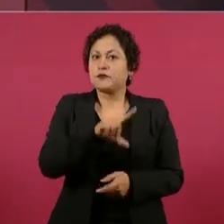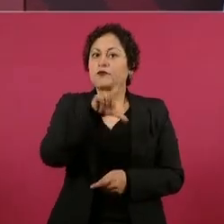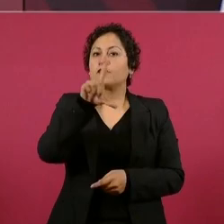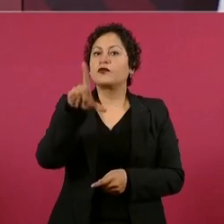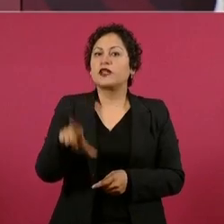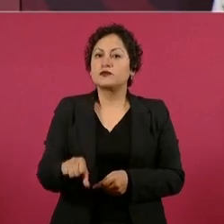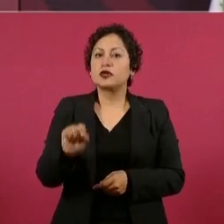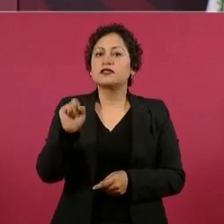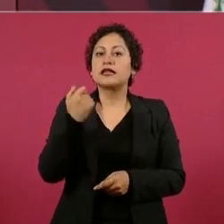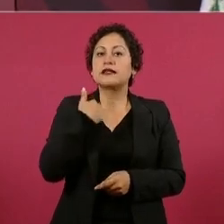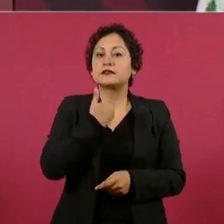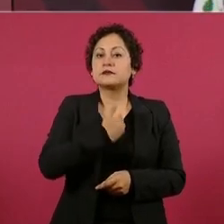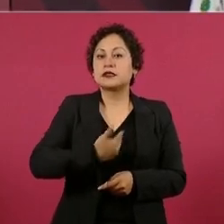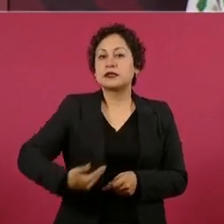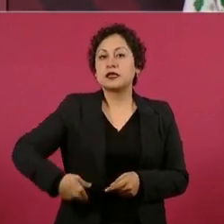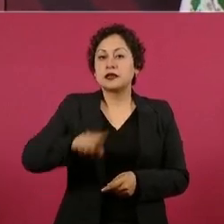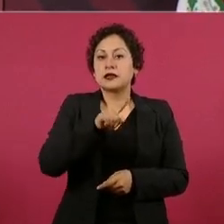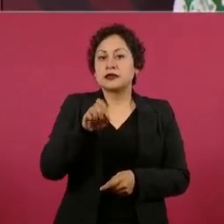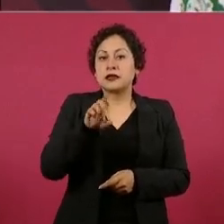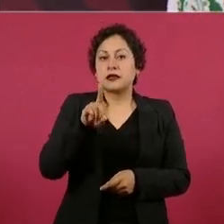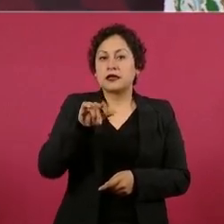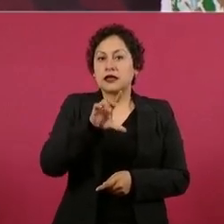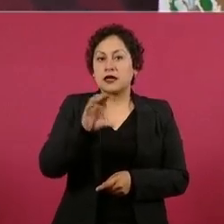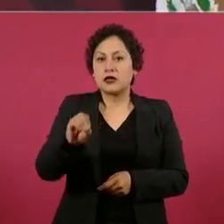de asesor de una de esas empresas